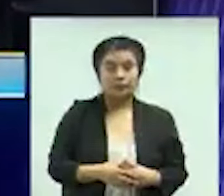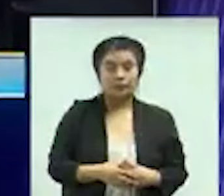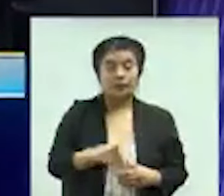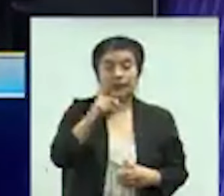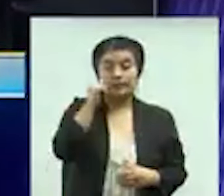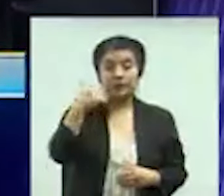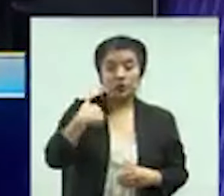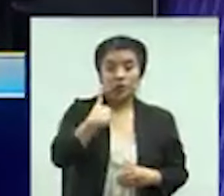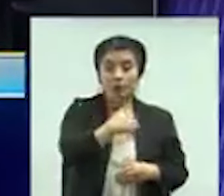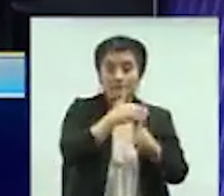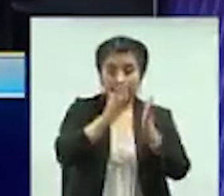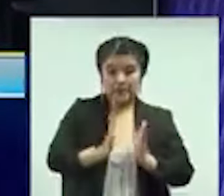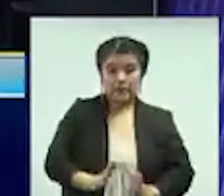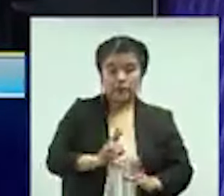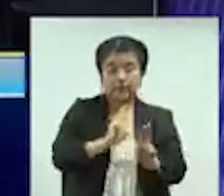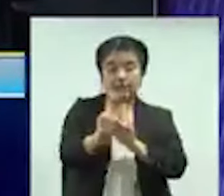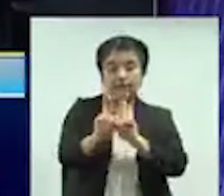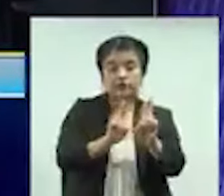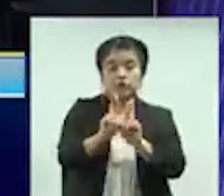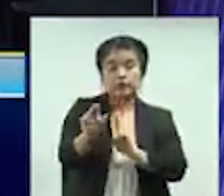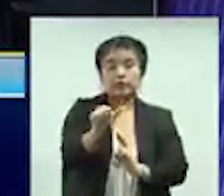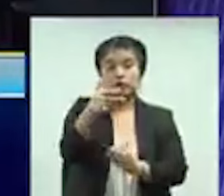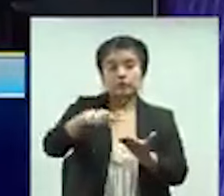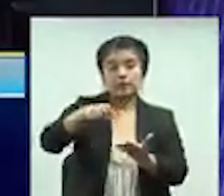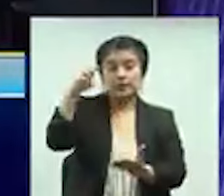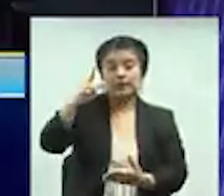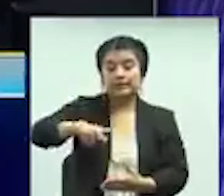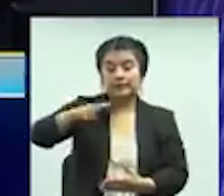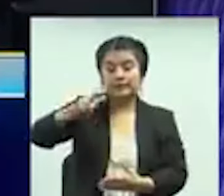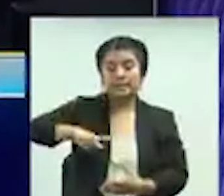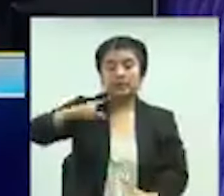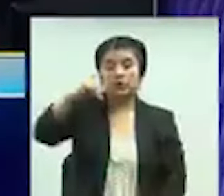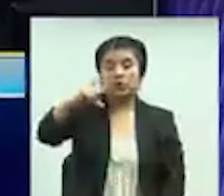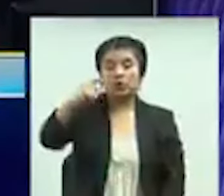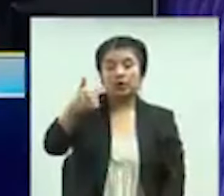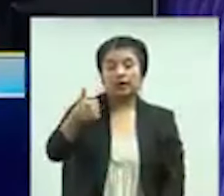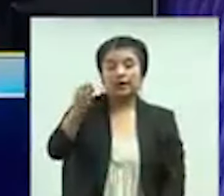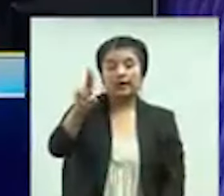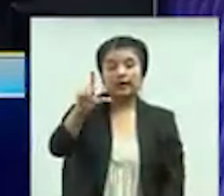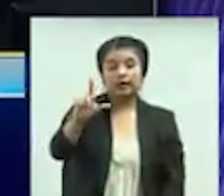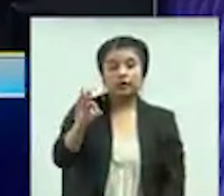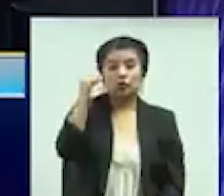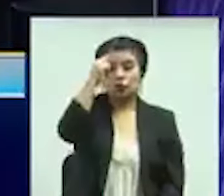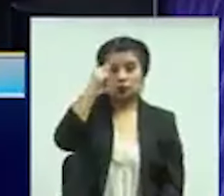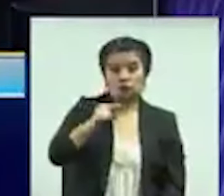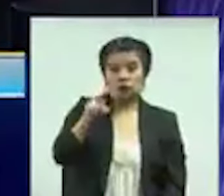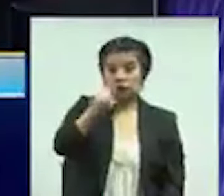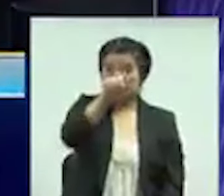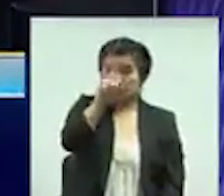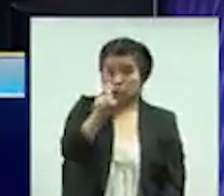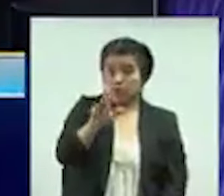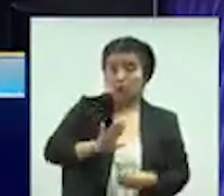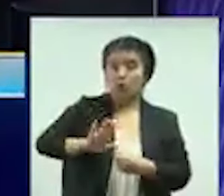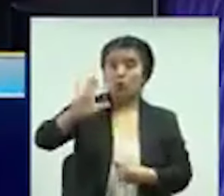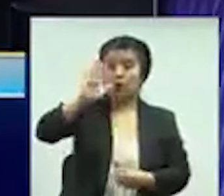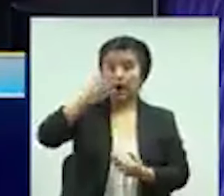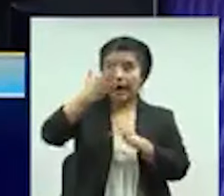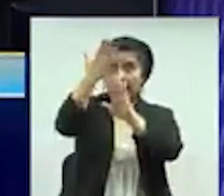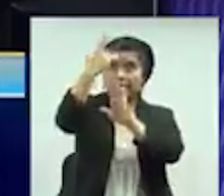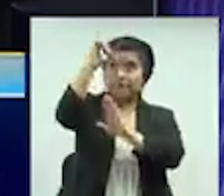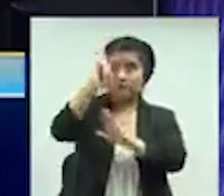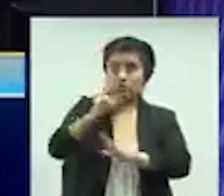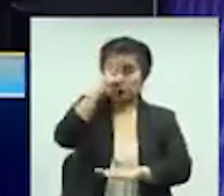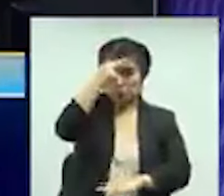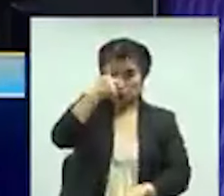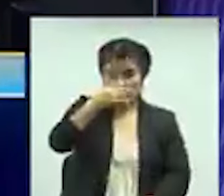Señor ministro de Relaciones Exteriores, licenciado Carlos Ramiro Martínez Alvarado, jura ante Dios y por su honor